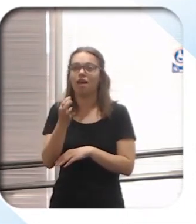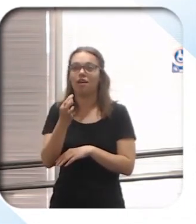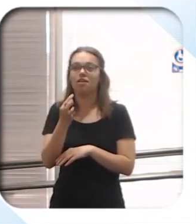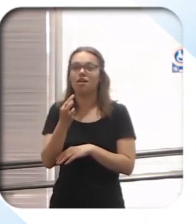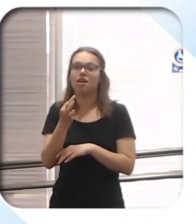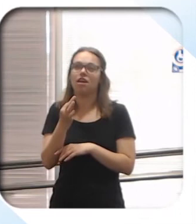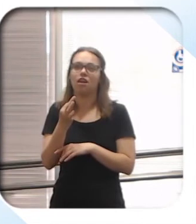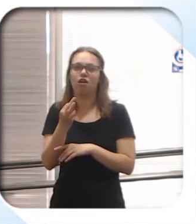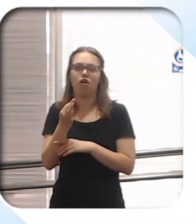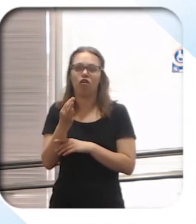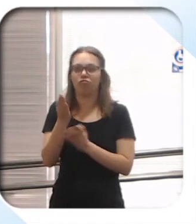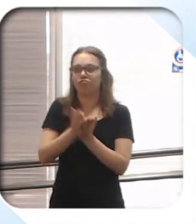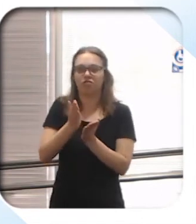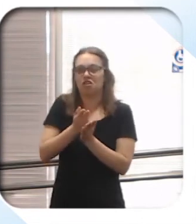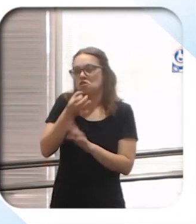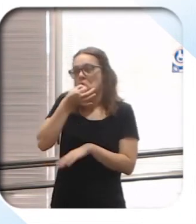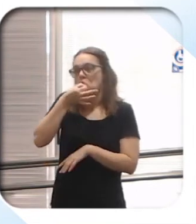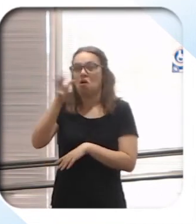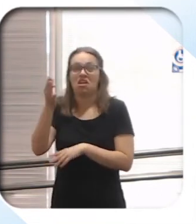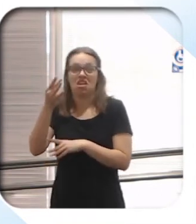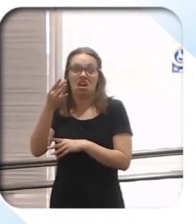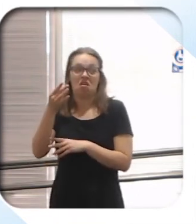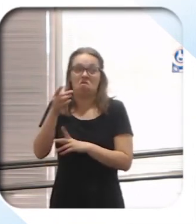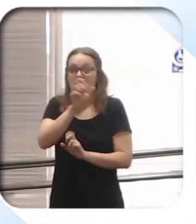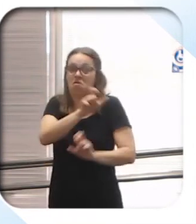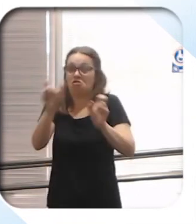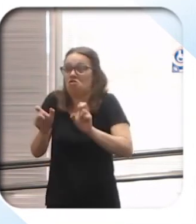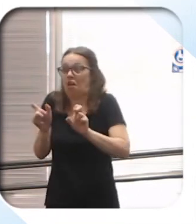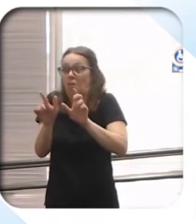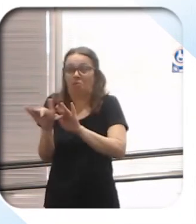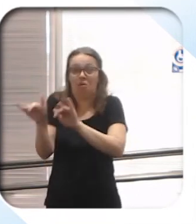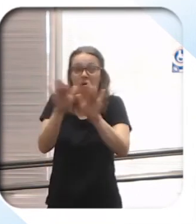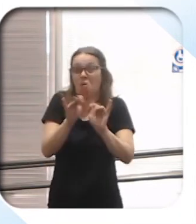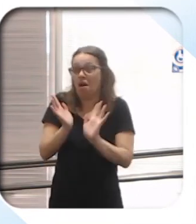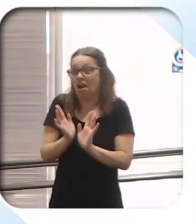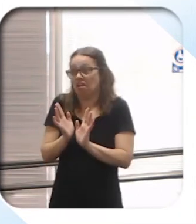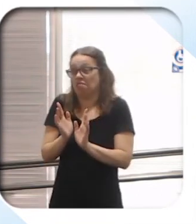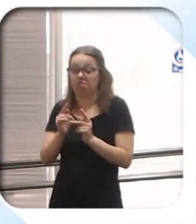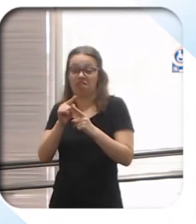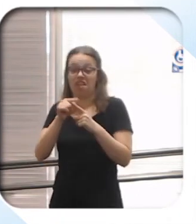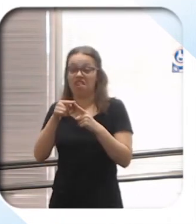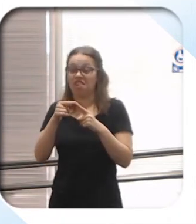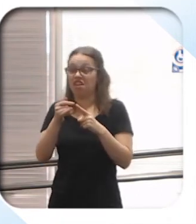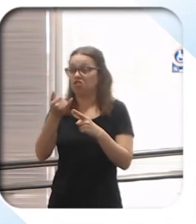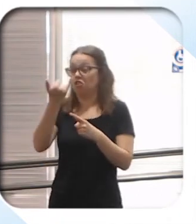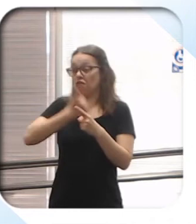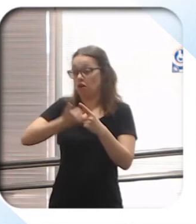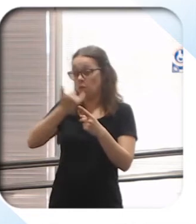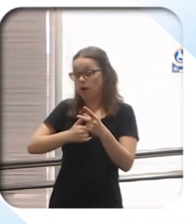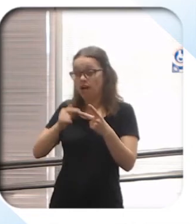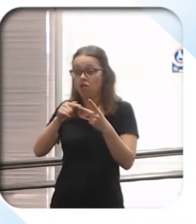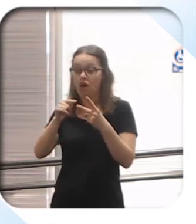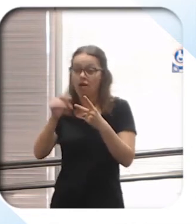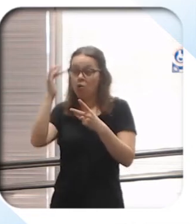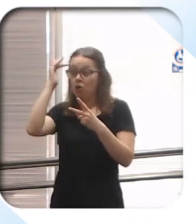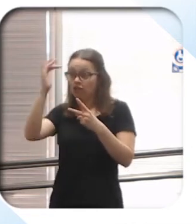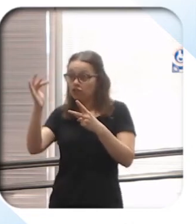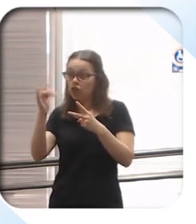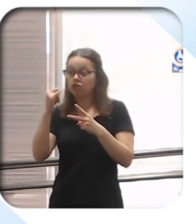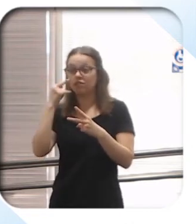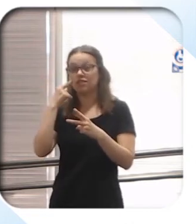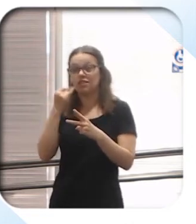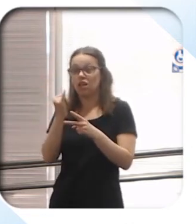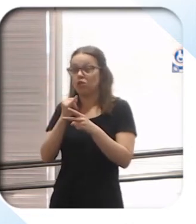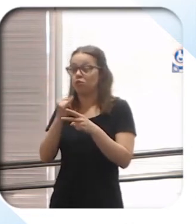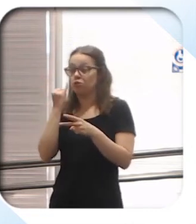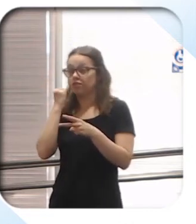de cualquier persona, porque en realidad son los mismos. Derecho a ser informado, derecho a una educación sexual.